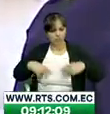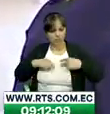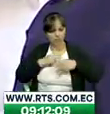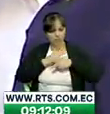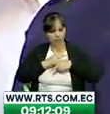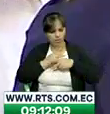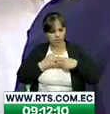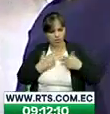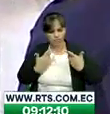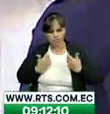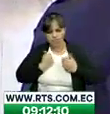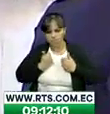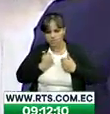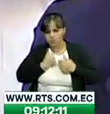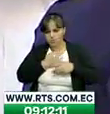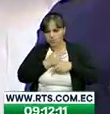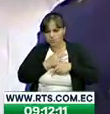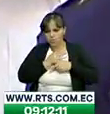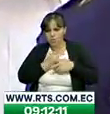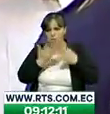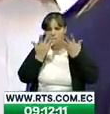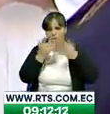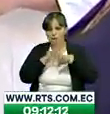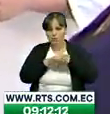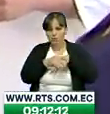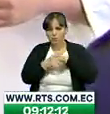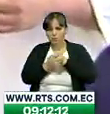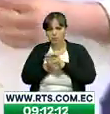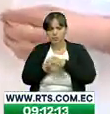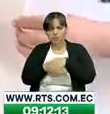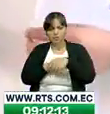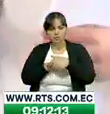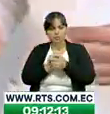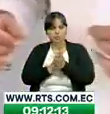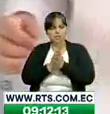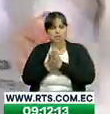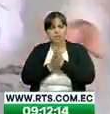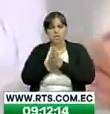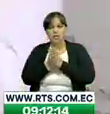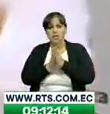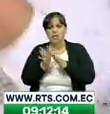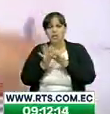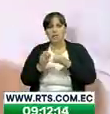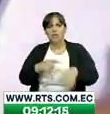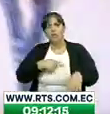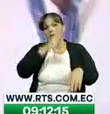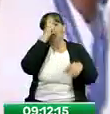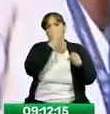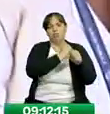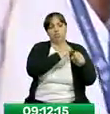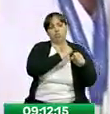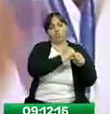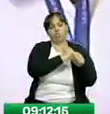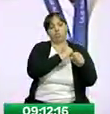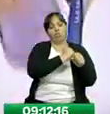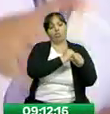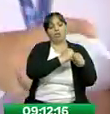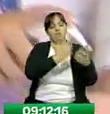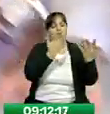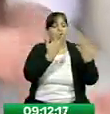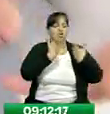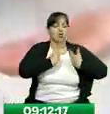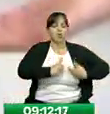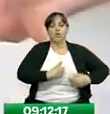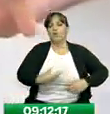y gran enseñanza sobre el lavado de manos es que uno como padre muchas veces trabajamos y venimos muchas veces cual